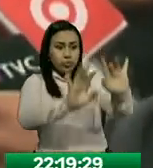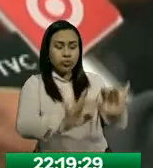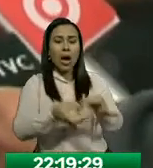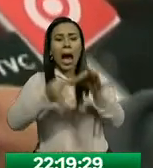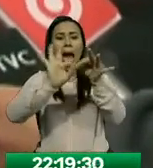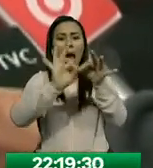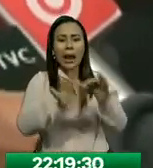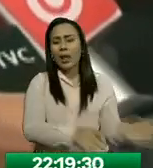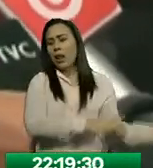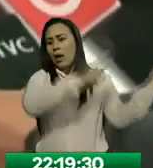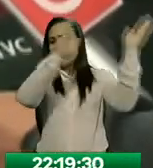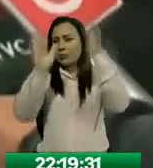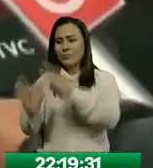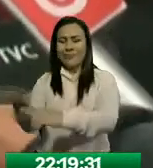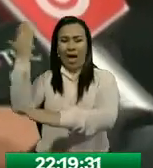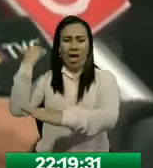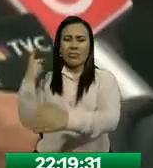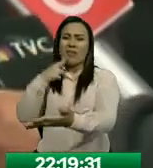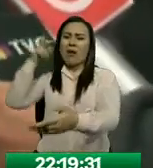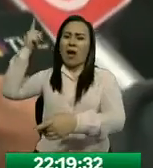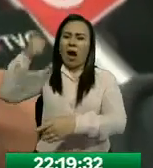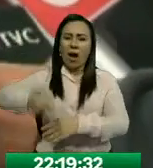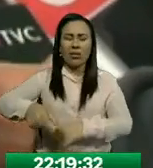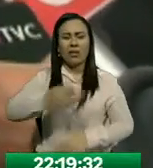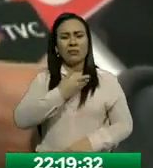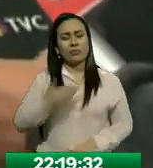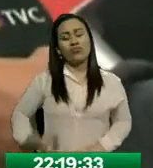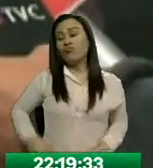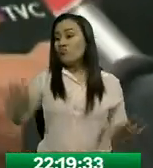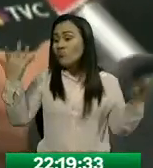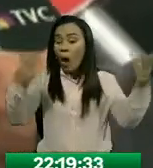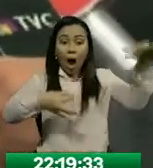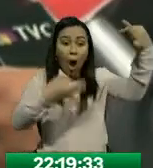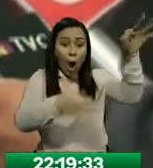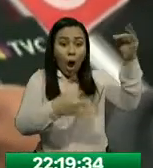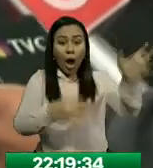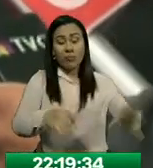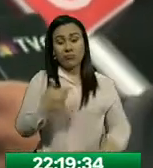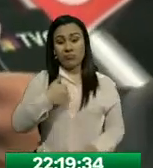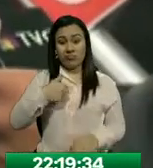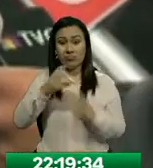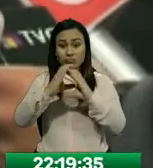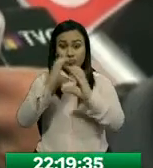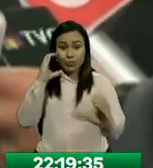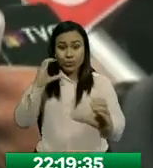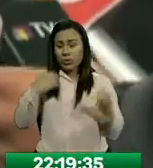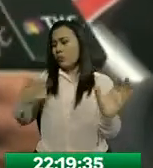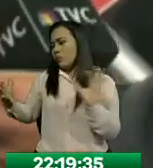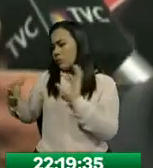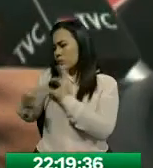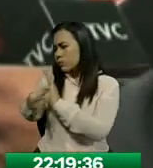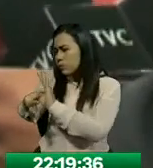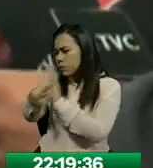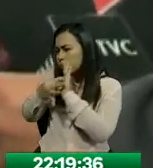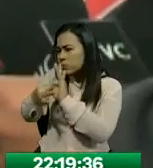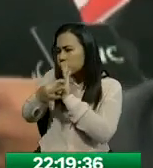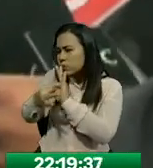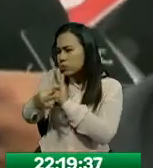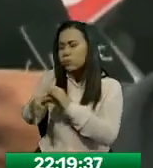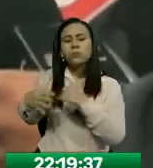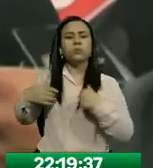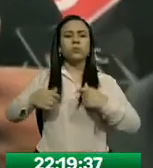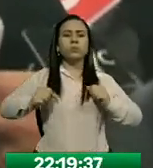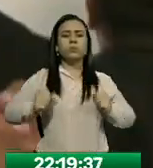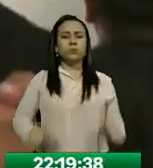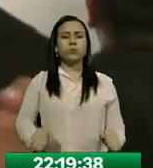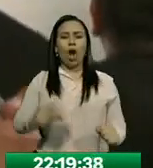al decreto. Si no hay el documento oficial, la transportación se mantiene unida y seguirá en su misma